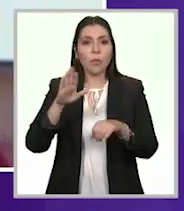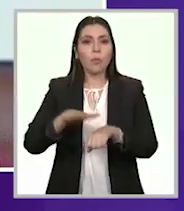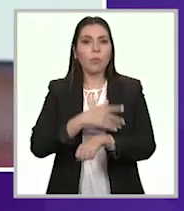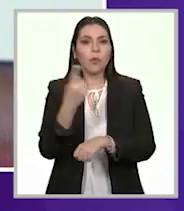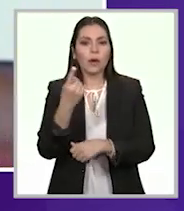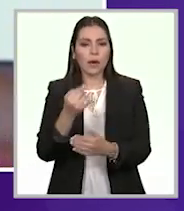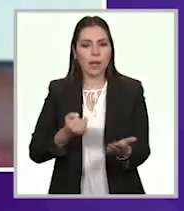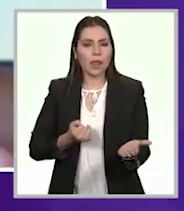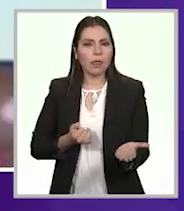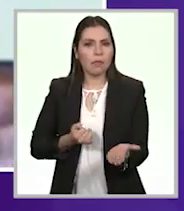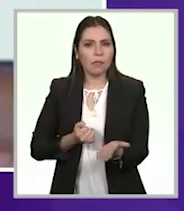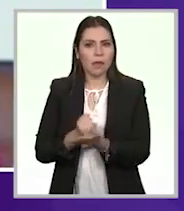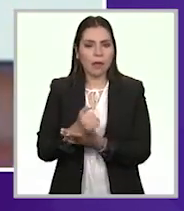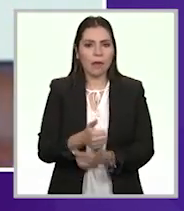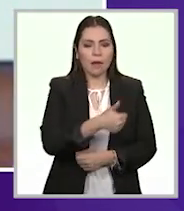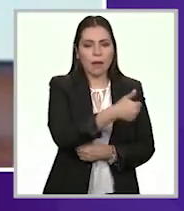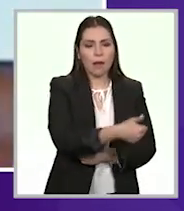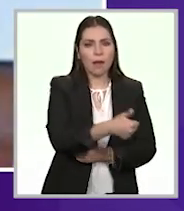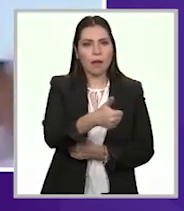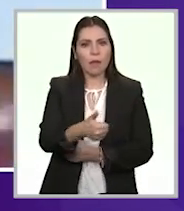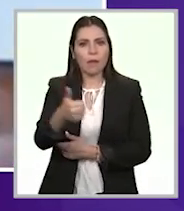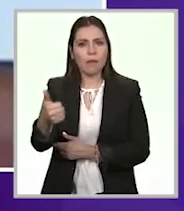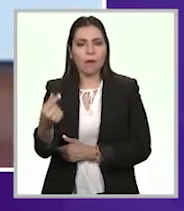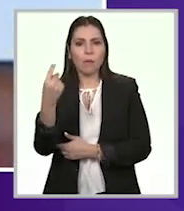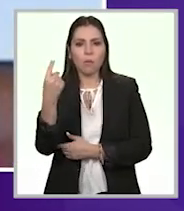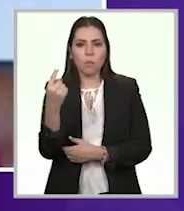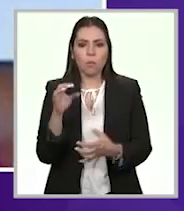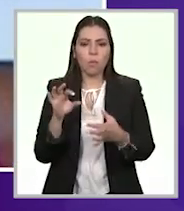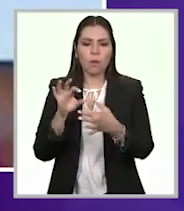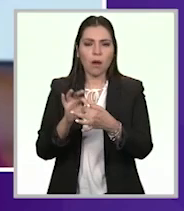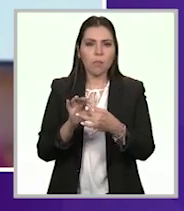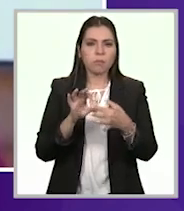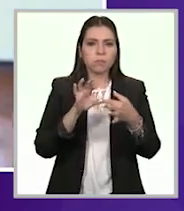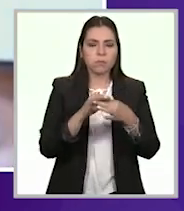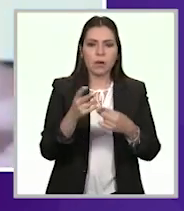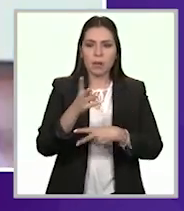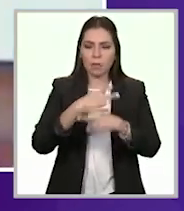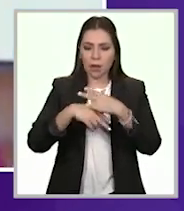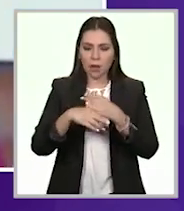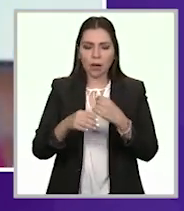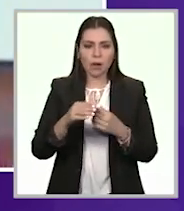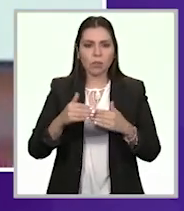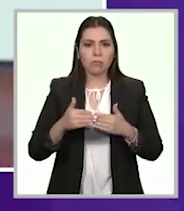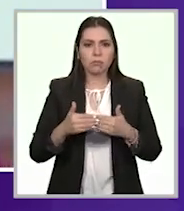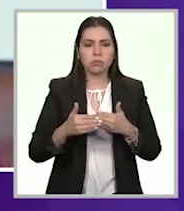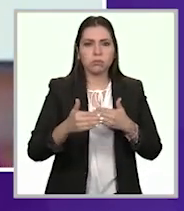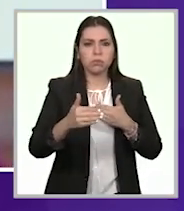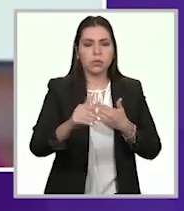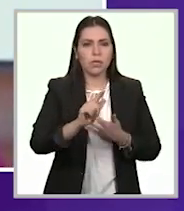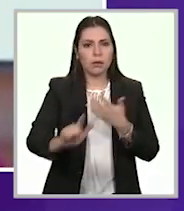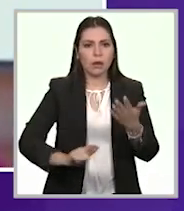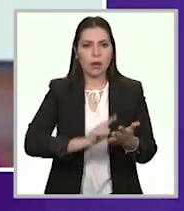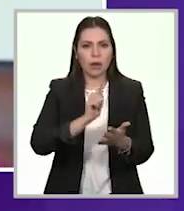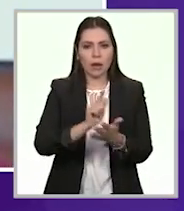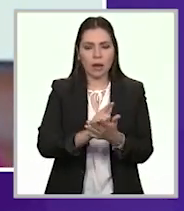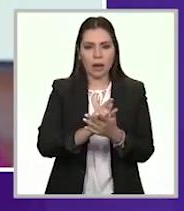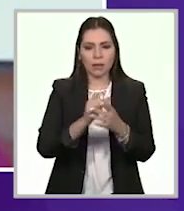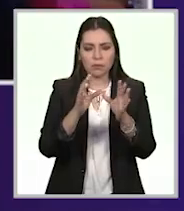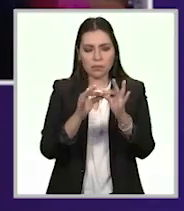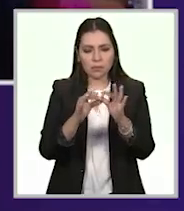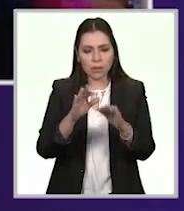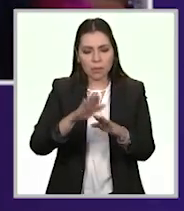las decisiones se van concatenando una a una y van formando estas líneas jurisprudenciales, pero